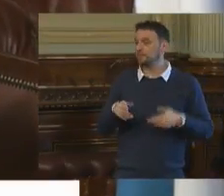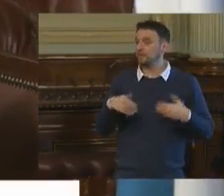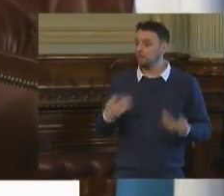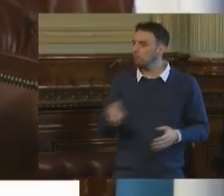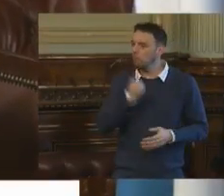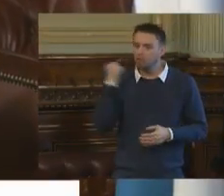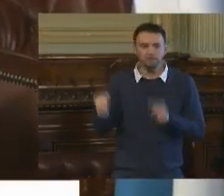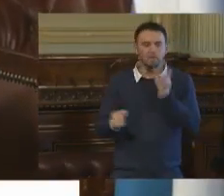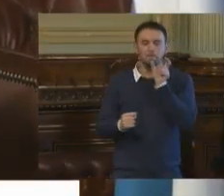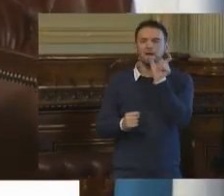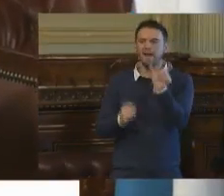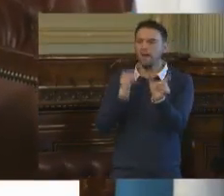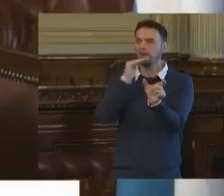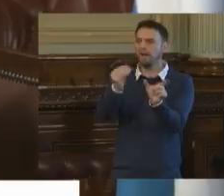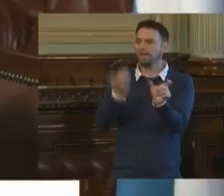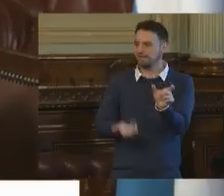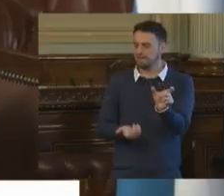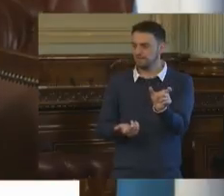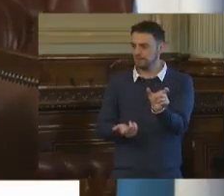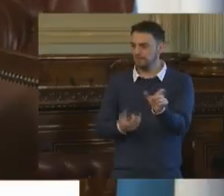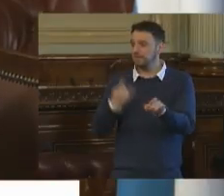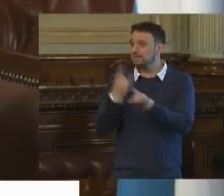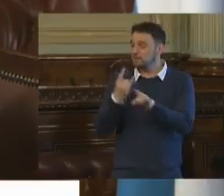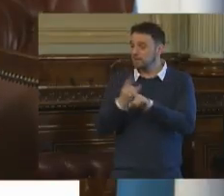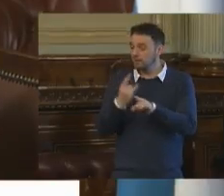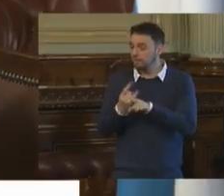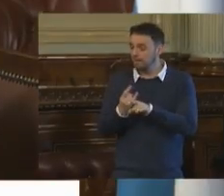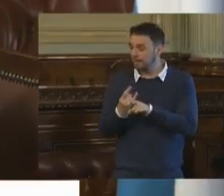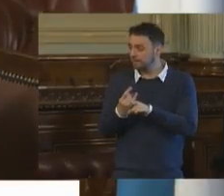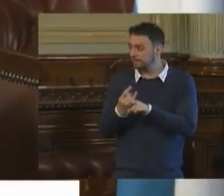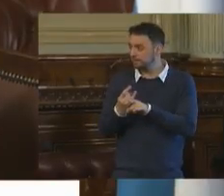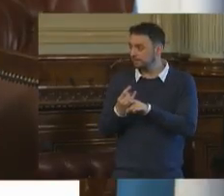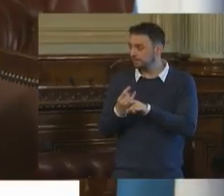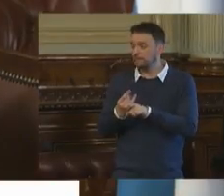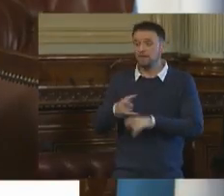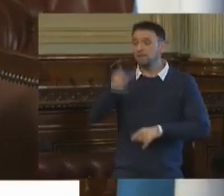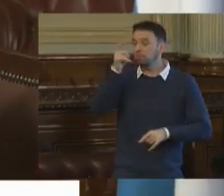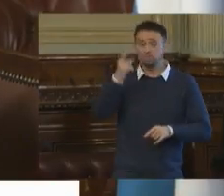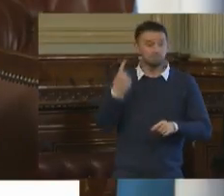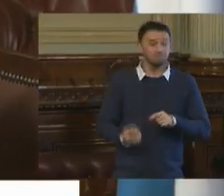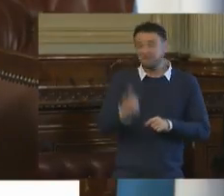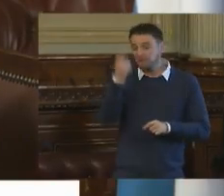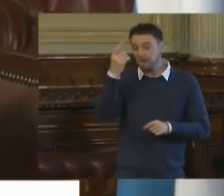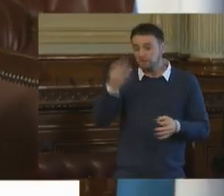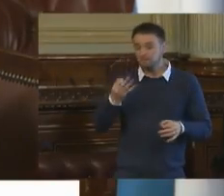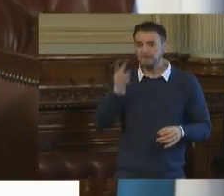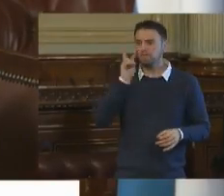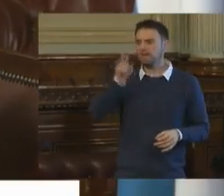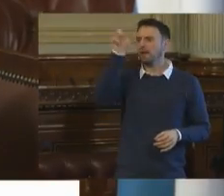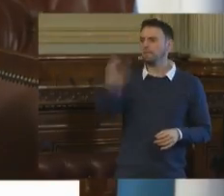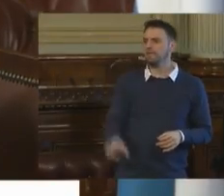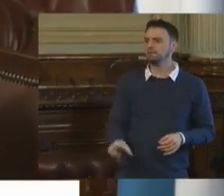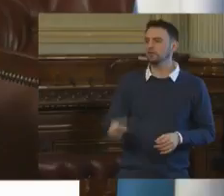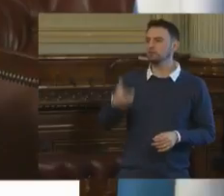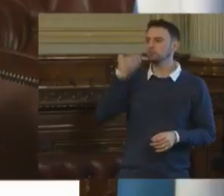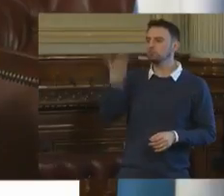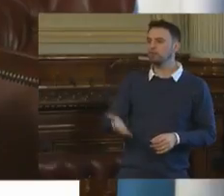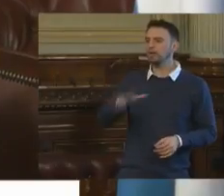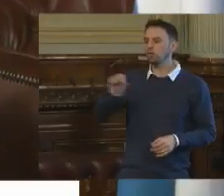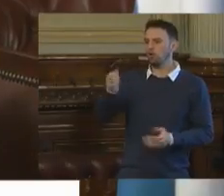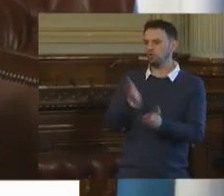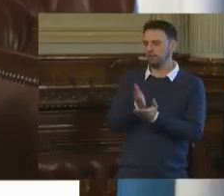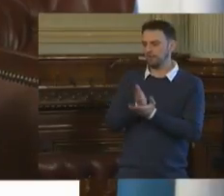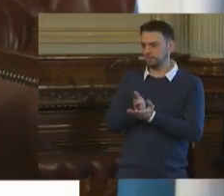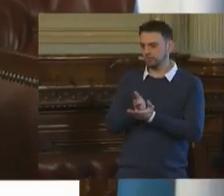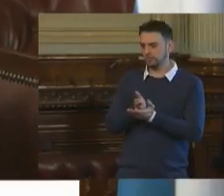allá de las palabras que son importantes mantener siempre esta mirada de la persona como sujeto de derecho y cuidar